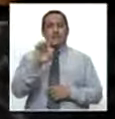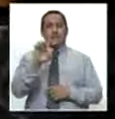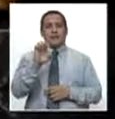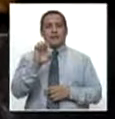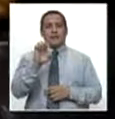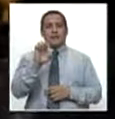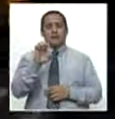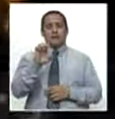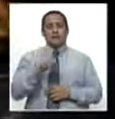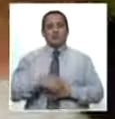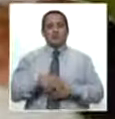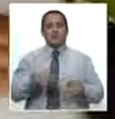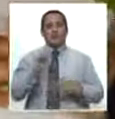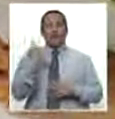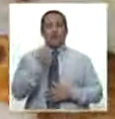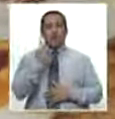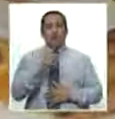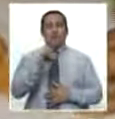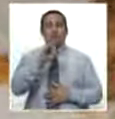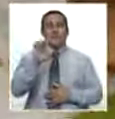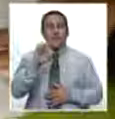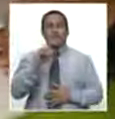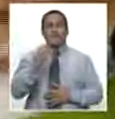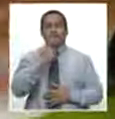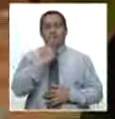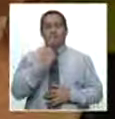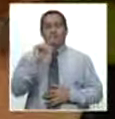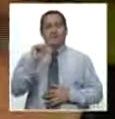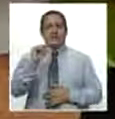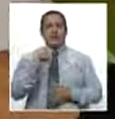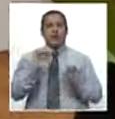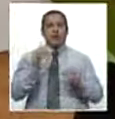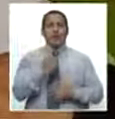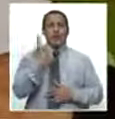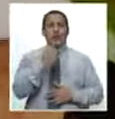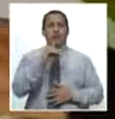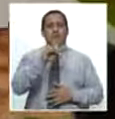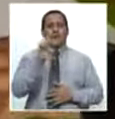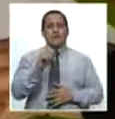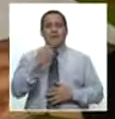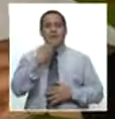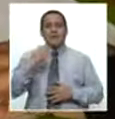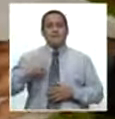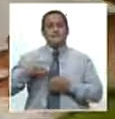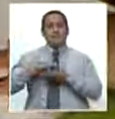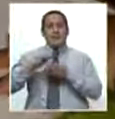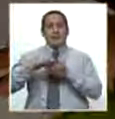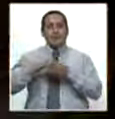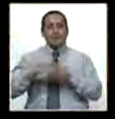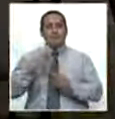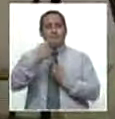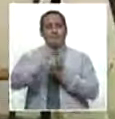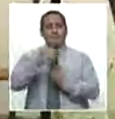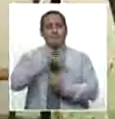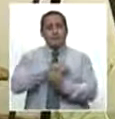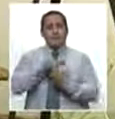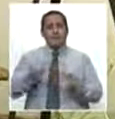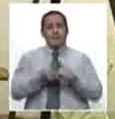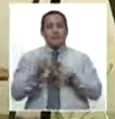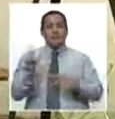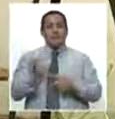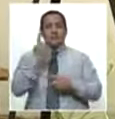D, con el nexo D, ¿no? Jugo de fresa, por eso estaba diciendo jugo de fresa, jugo de durazno, jugo de plátano, ¿no?